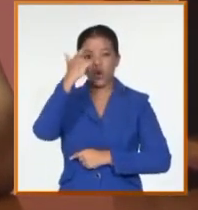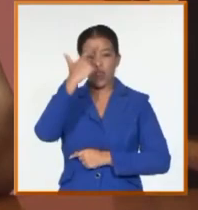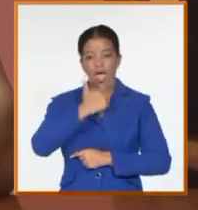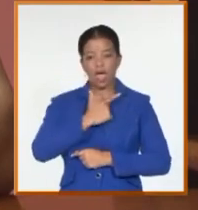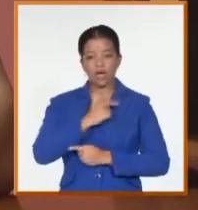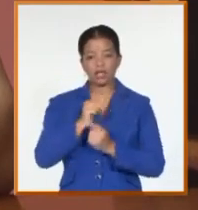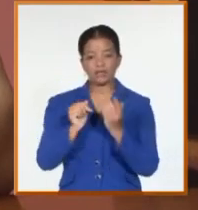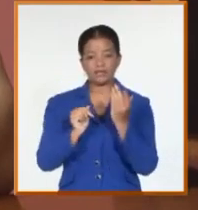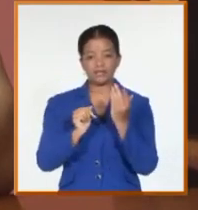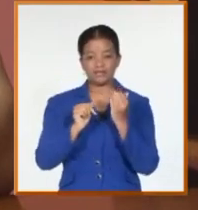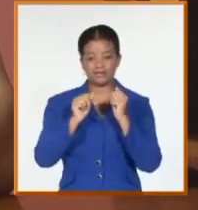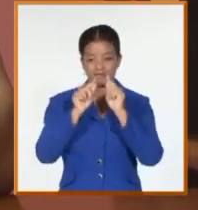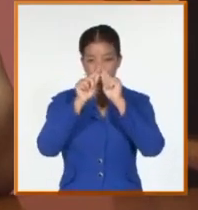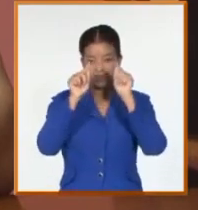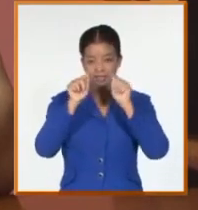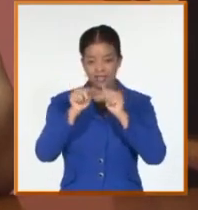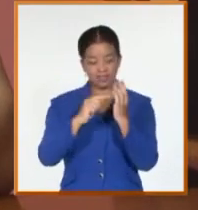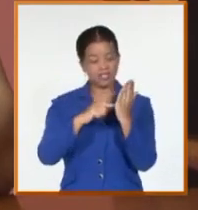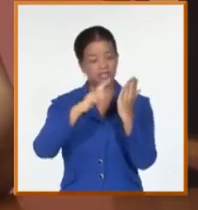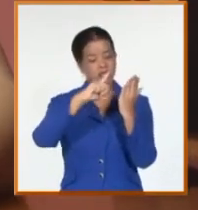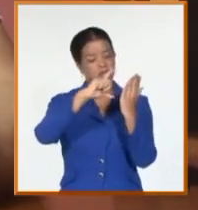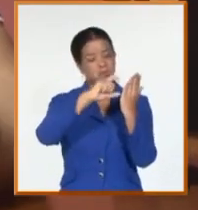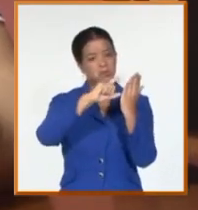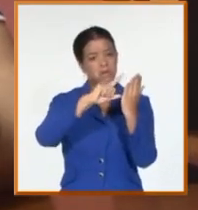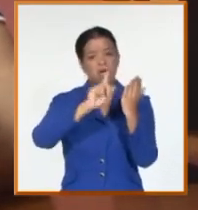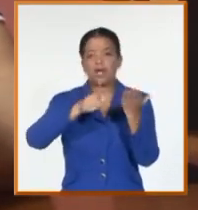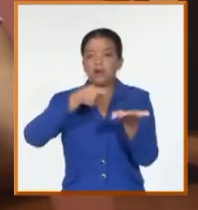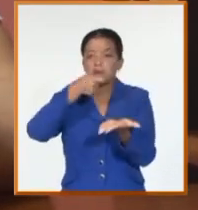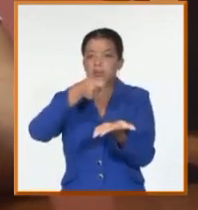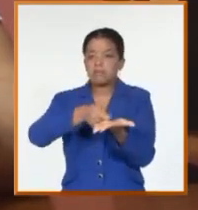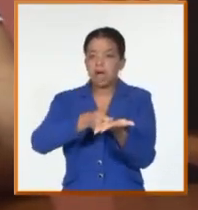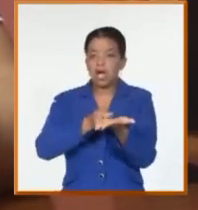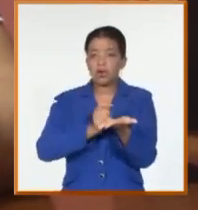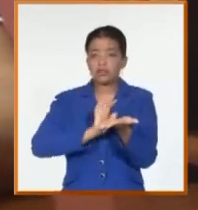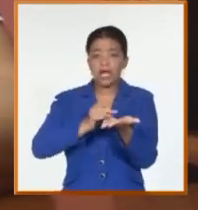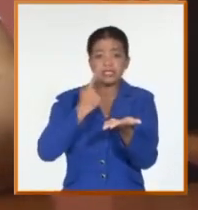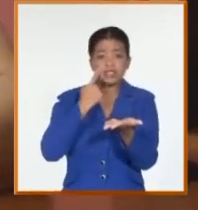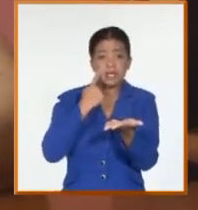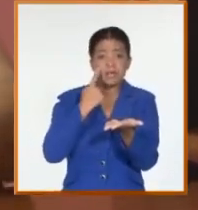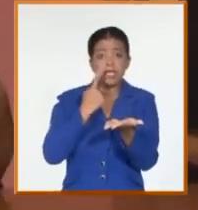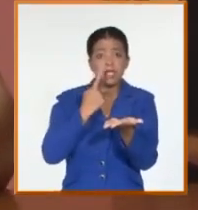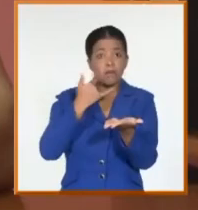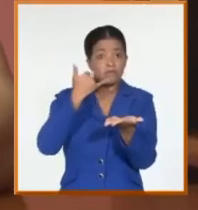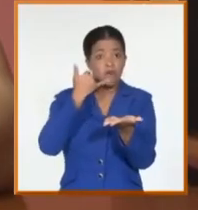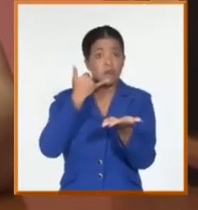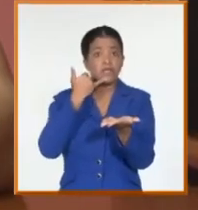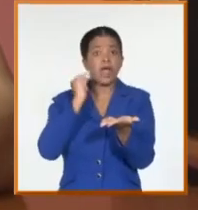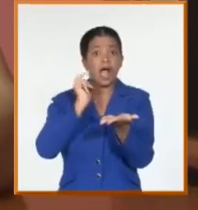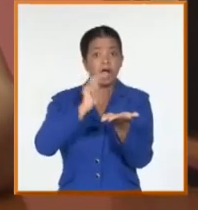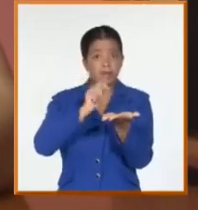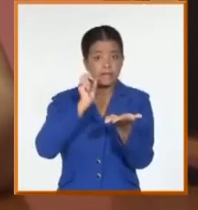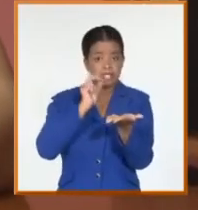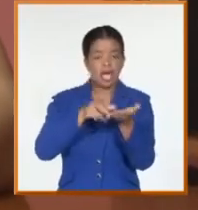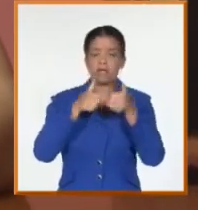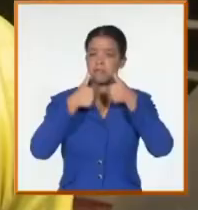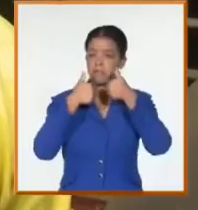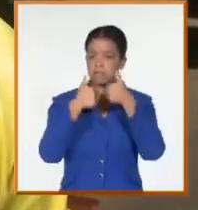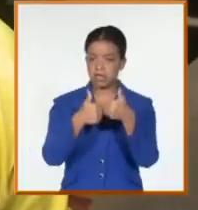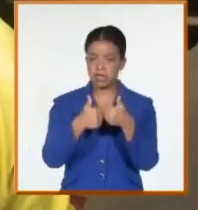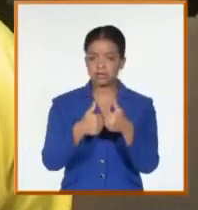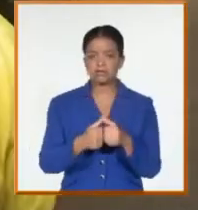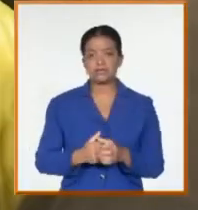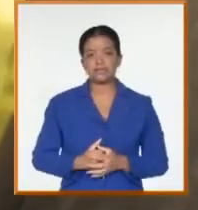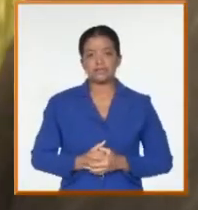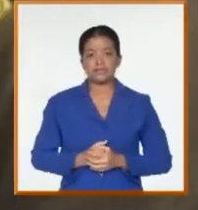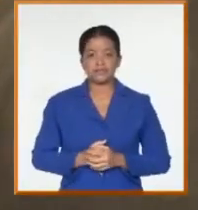Y por supuesto hacerla el power en efectivo y cuando se verifica la transacción pues efectivamente ya procede y se le entrega el producto